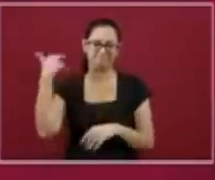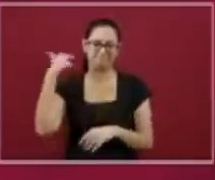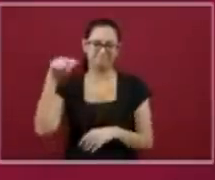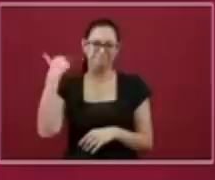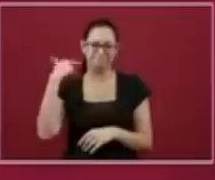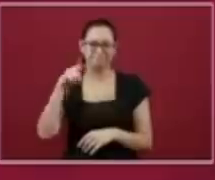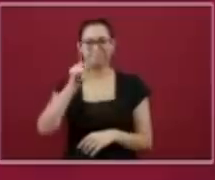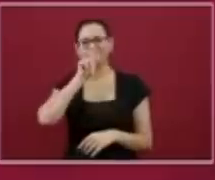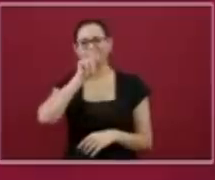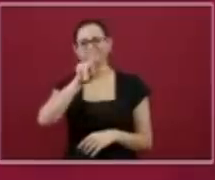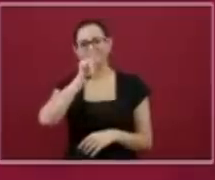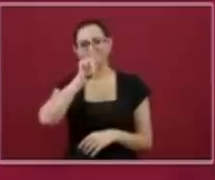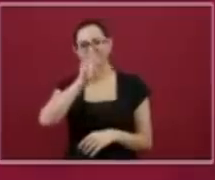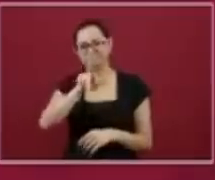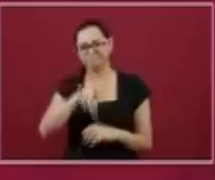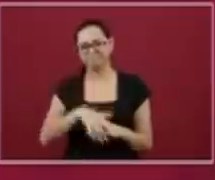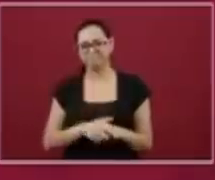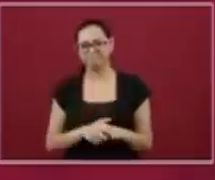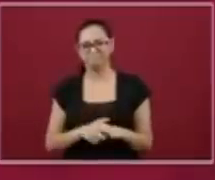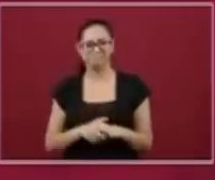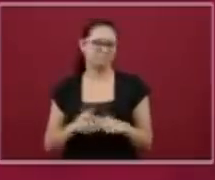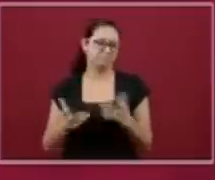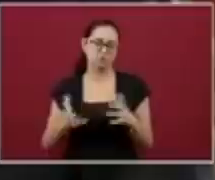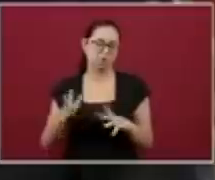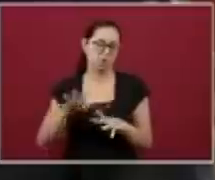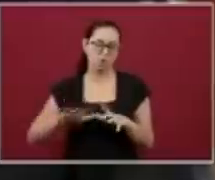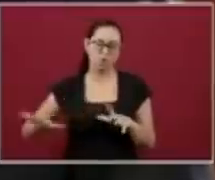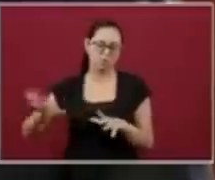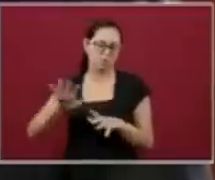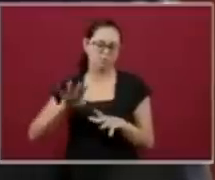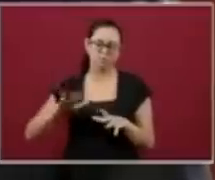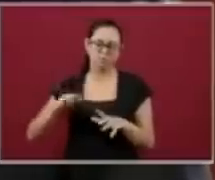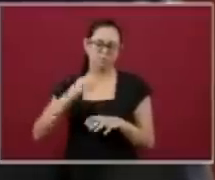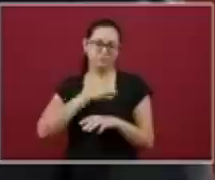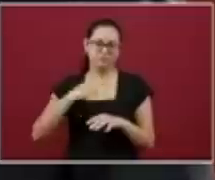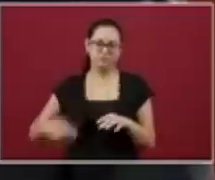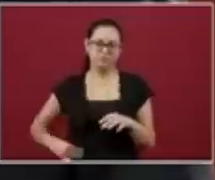Guadalajara, de Jalisco, de toda la zona metropolitana,